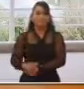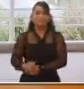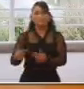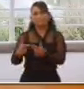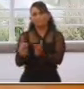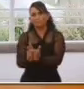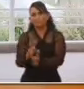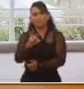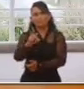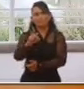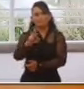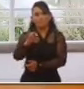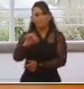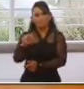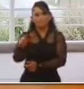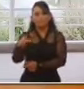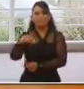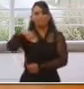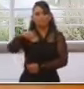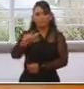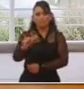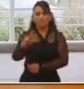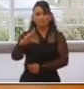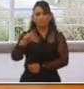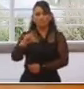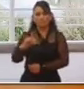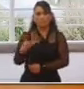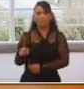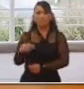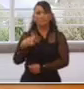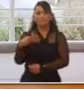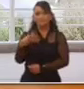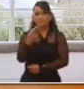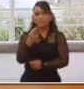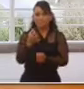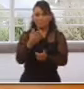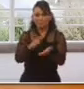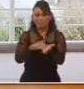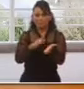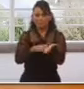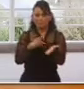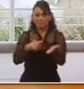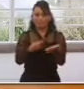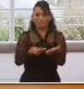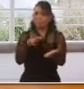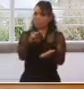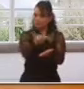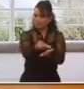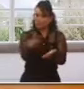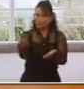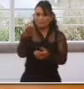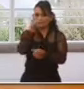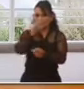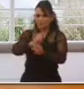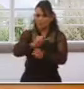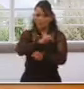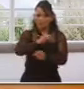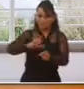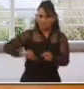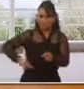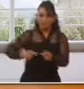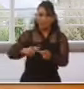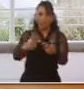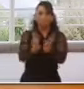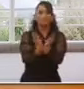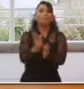Revolucionario Institucional, Marco Álvarez Malo Labastida, procedo a dar lectura al oficio presentado en la Secretaría del Ayuntamiento por el